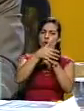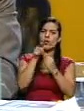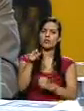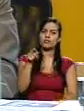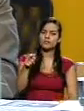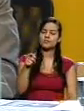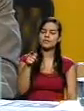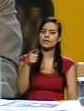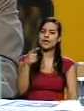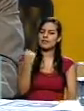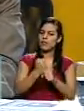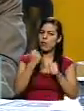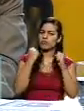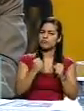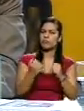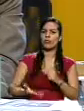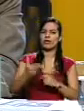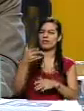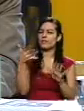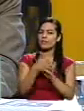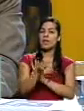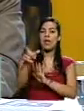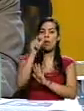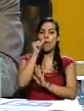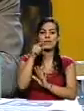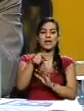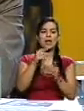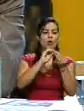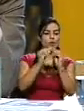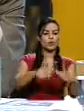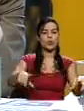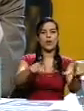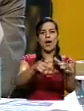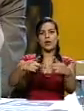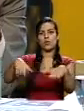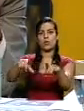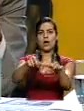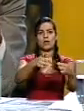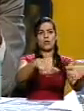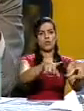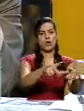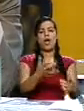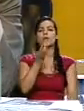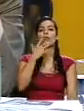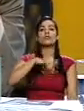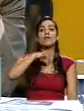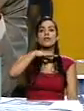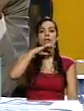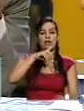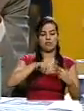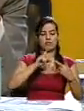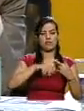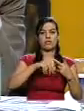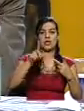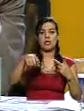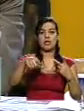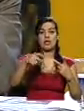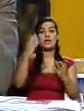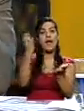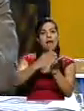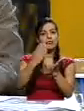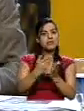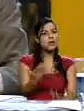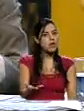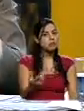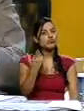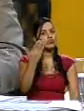Jorge importante, ha sido el rescate de los espacios. Mira, lo que se ha hecho por Sabana Grande, lo que se ha hecho por Katia. Tú sabes lo difícil